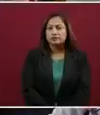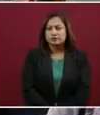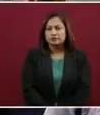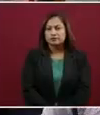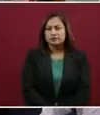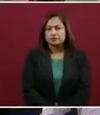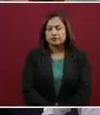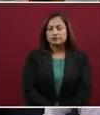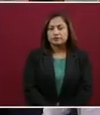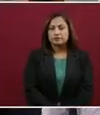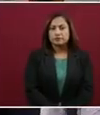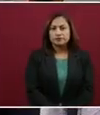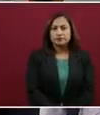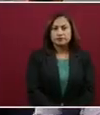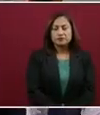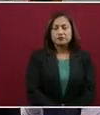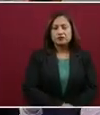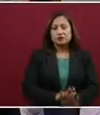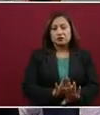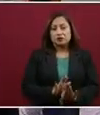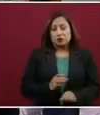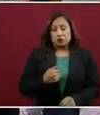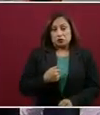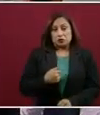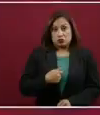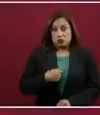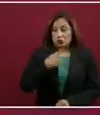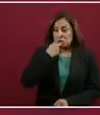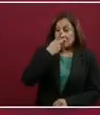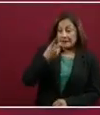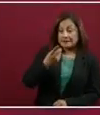puedo yo hacer un juicio, eso